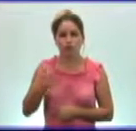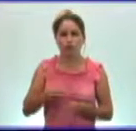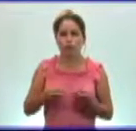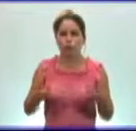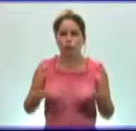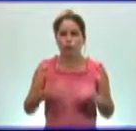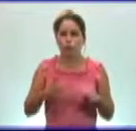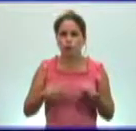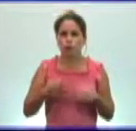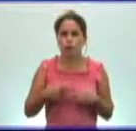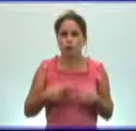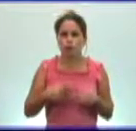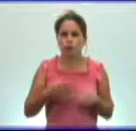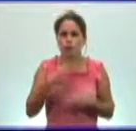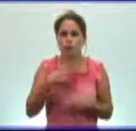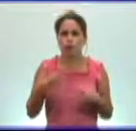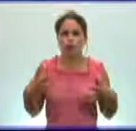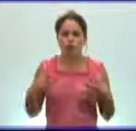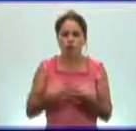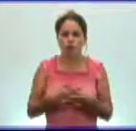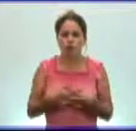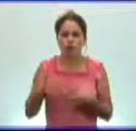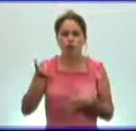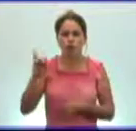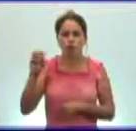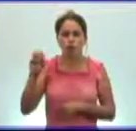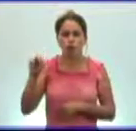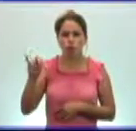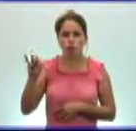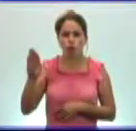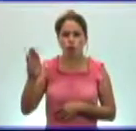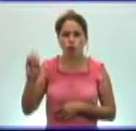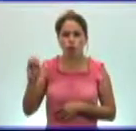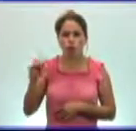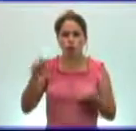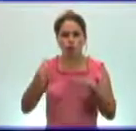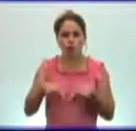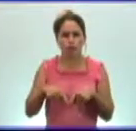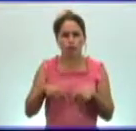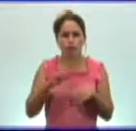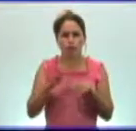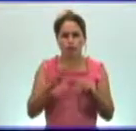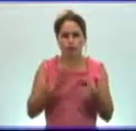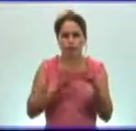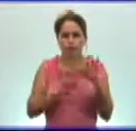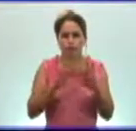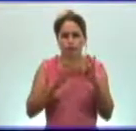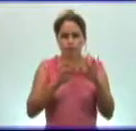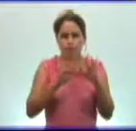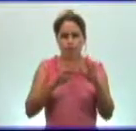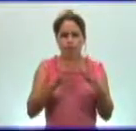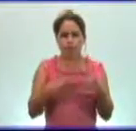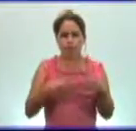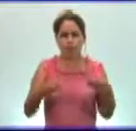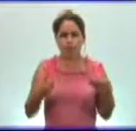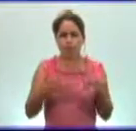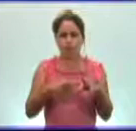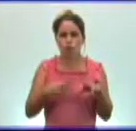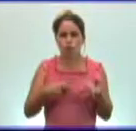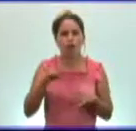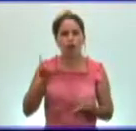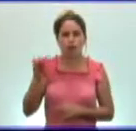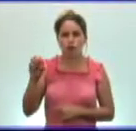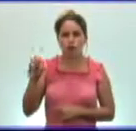presentan un enlace iónico y según el tipo de partícula son partículas, es decir, son sustancias iónicas. Es de